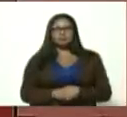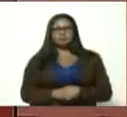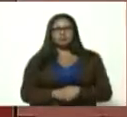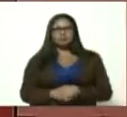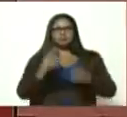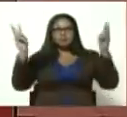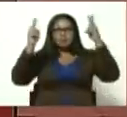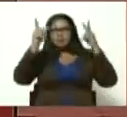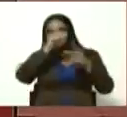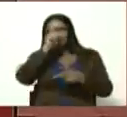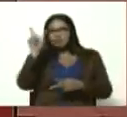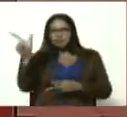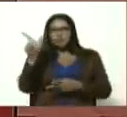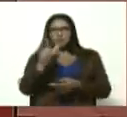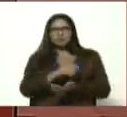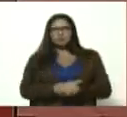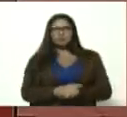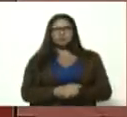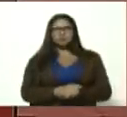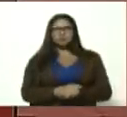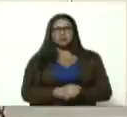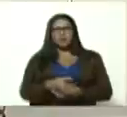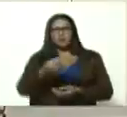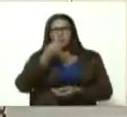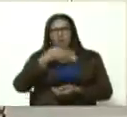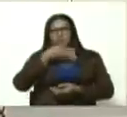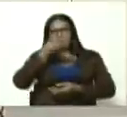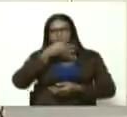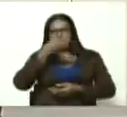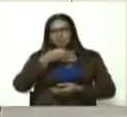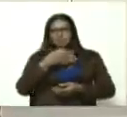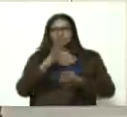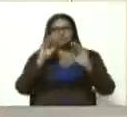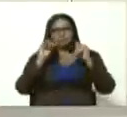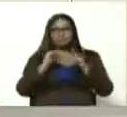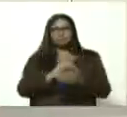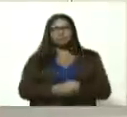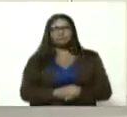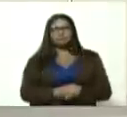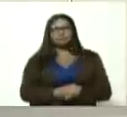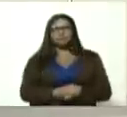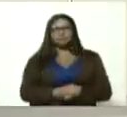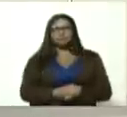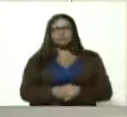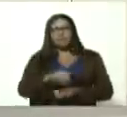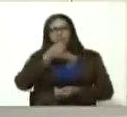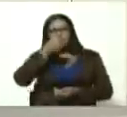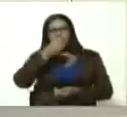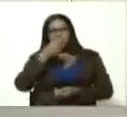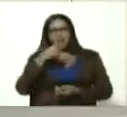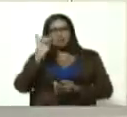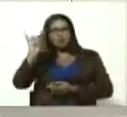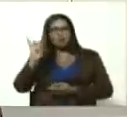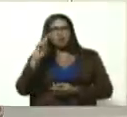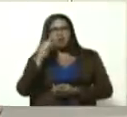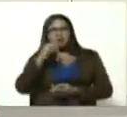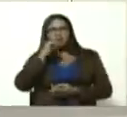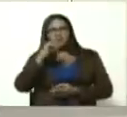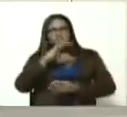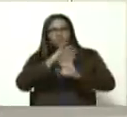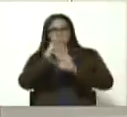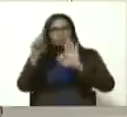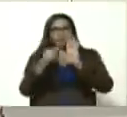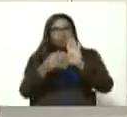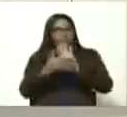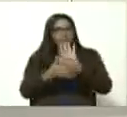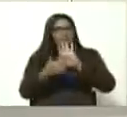que vive el pcv una tarde compañeros buenas tardes en la rueda de prensa de este lunes se informó que se